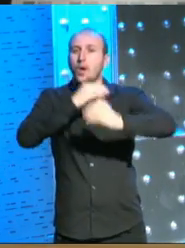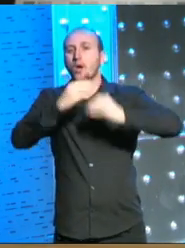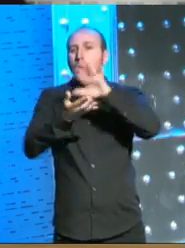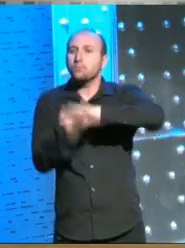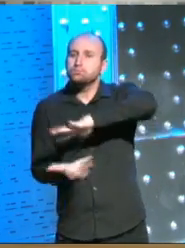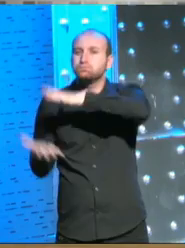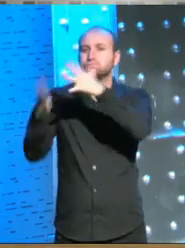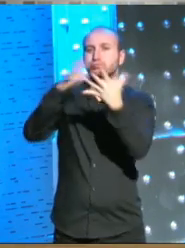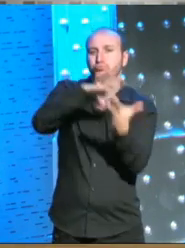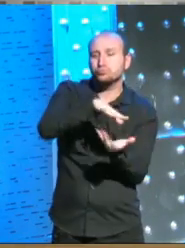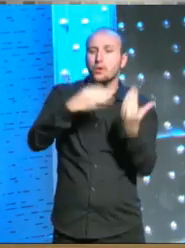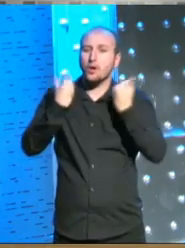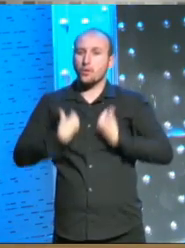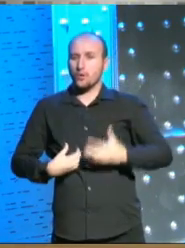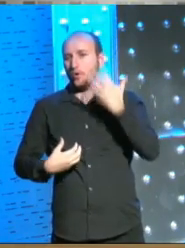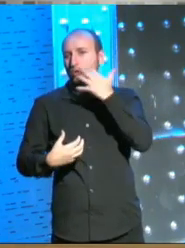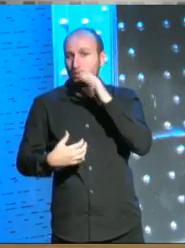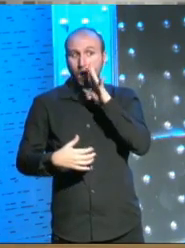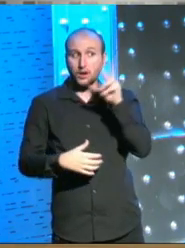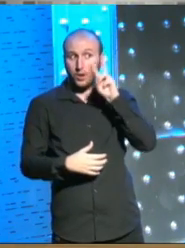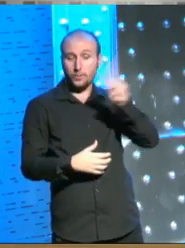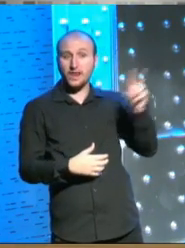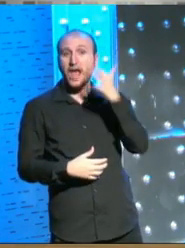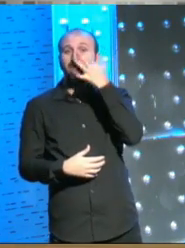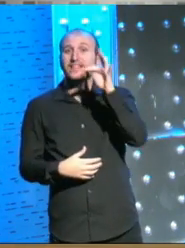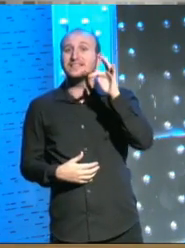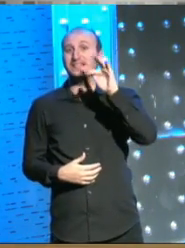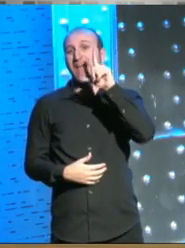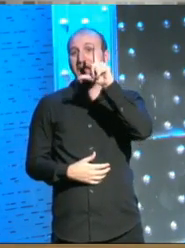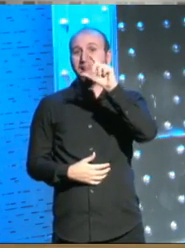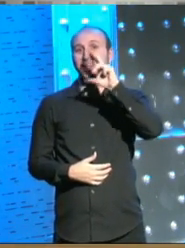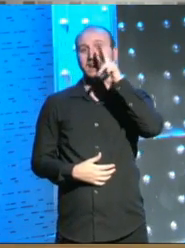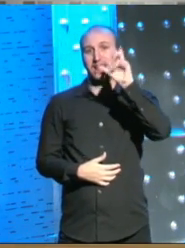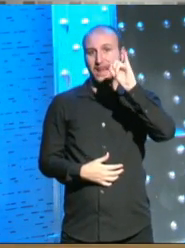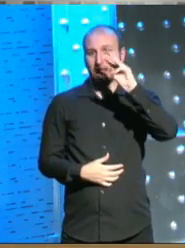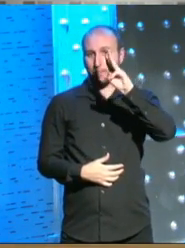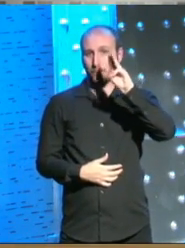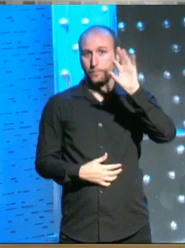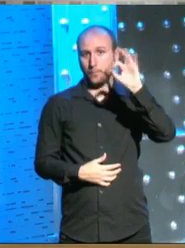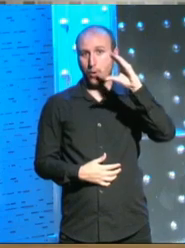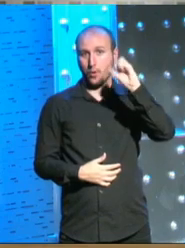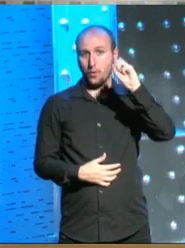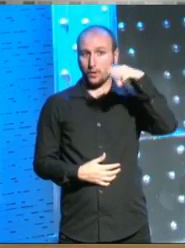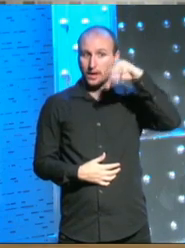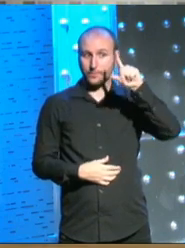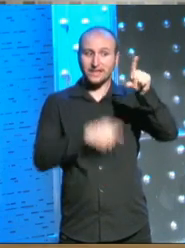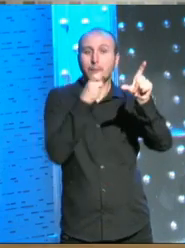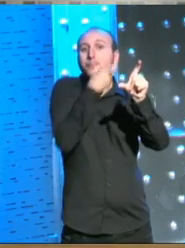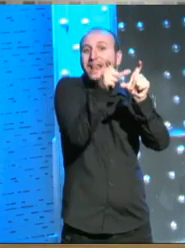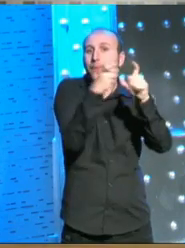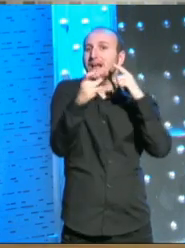mar, lo verán, que en francés se llama L'Hippocampe, de hippos, caballo,